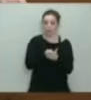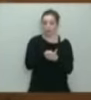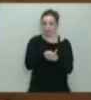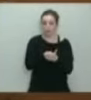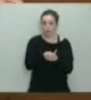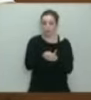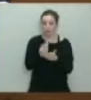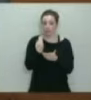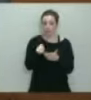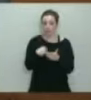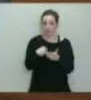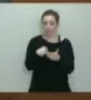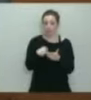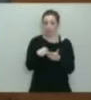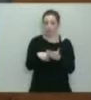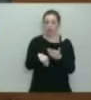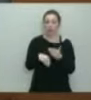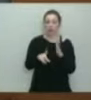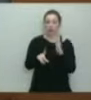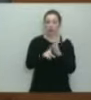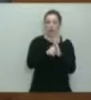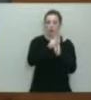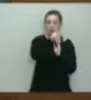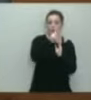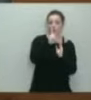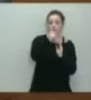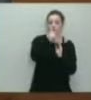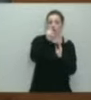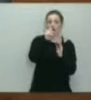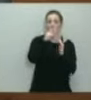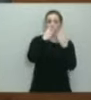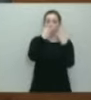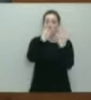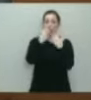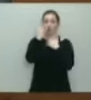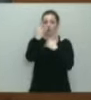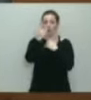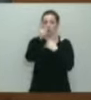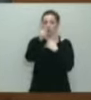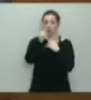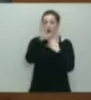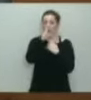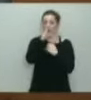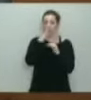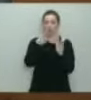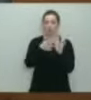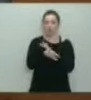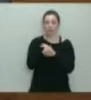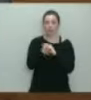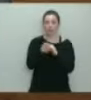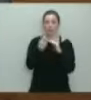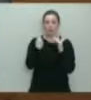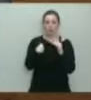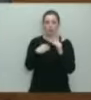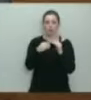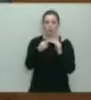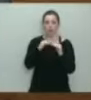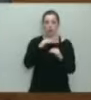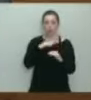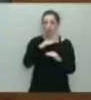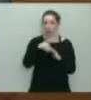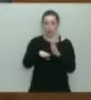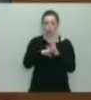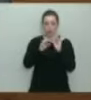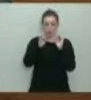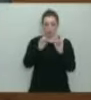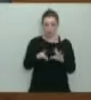al amparo de la Ley 1/94 de 21 de febrero mantendrán sus plenos efectos en relación al nuevo impuesto que ahora se